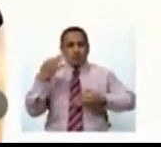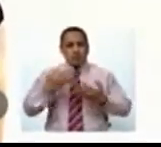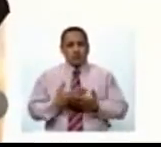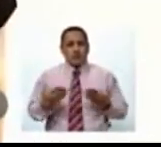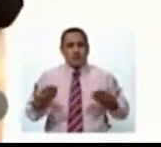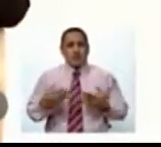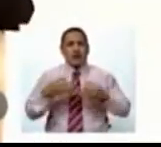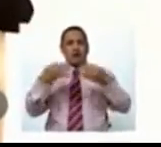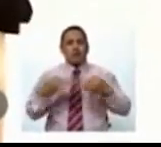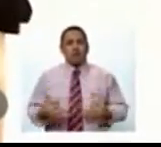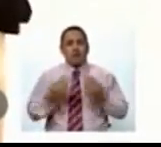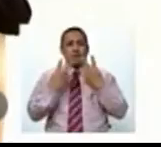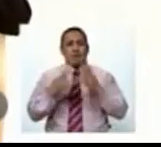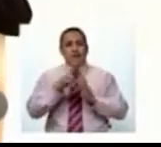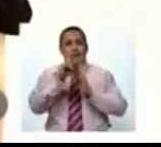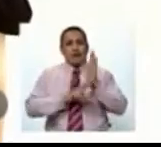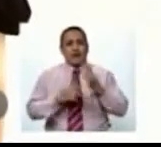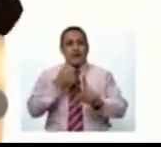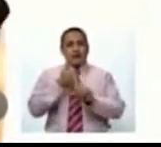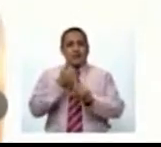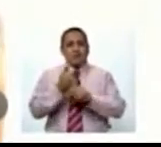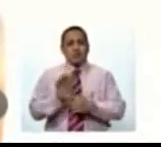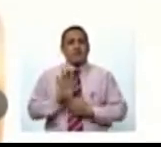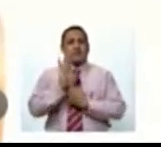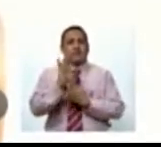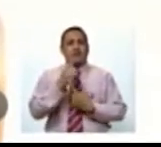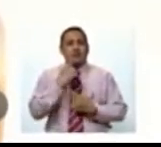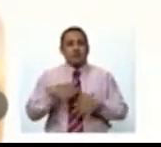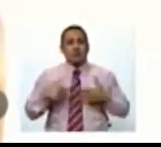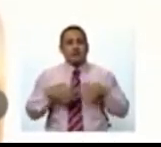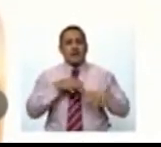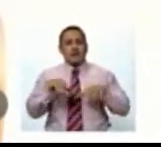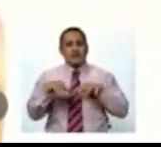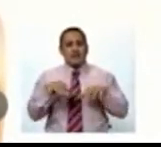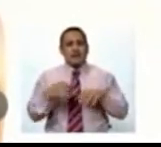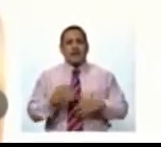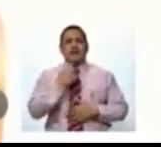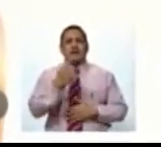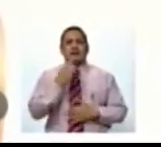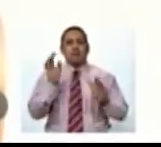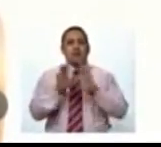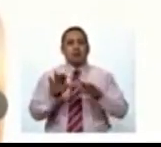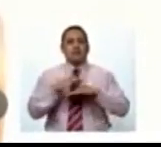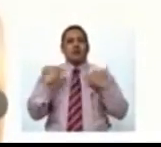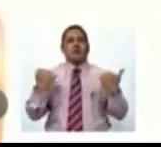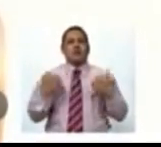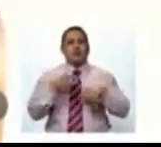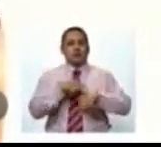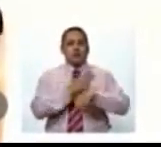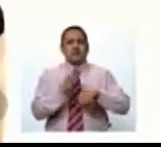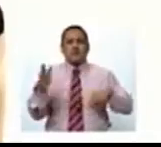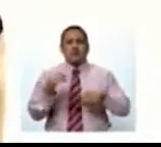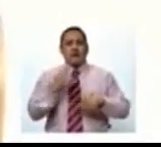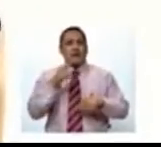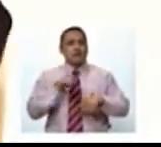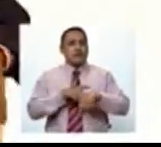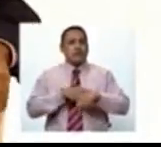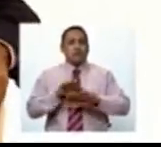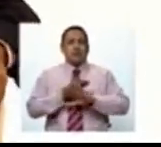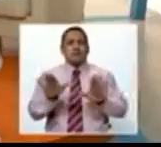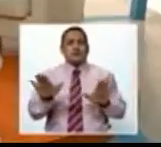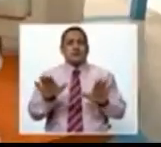para que se cumplan las reglas que él mismo establece, puede ser una afectación del plazo razonable. Eso es el plazo razonable.